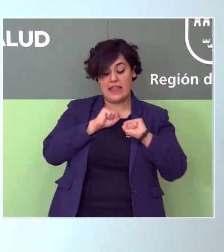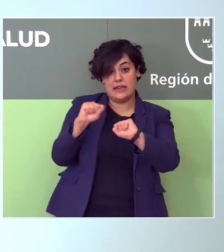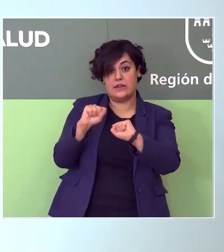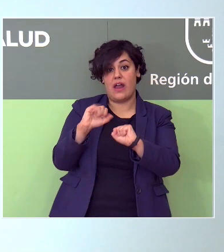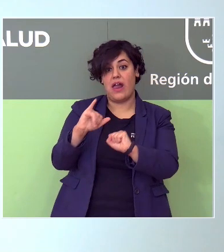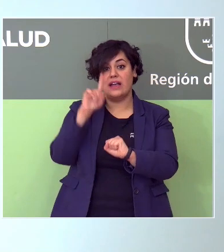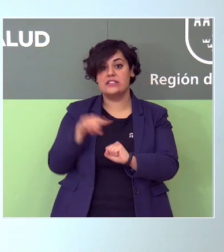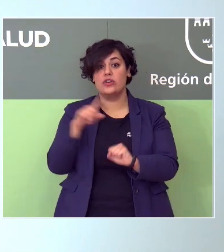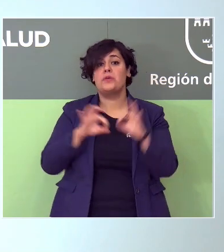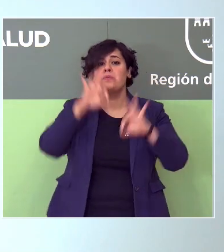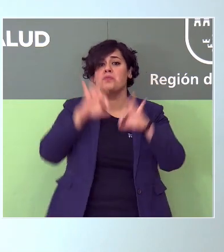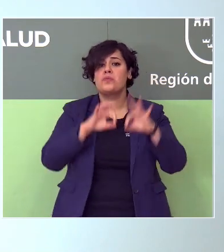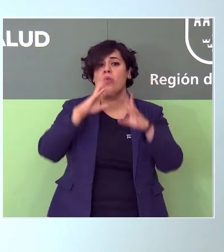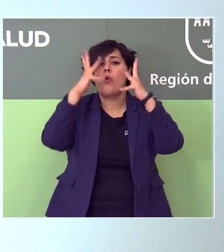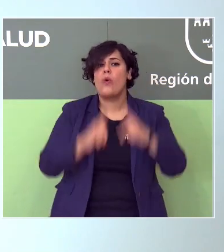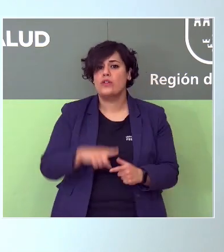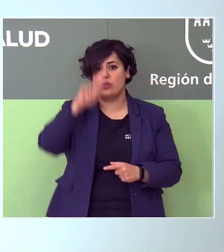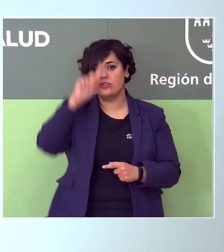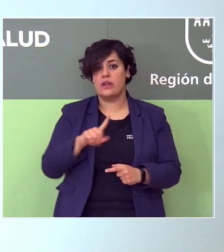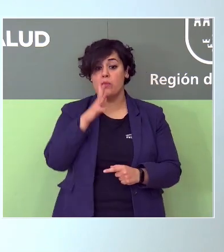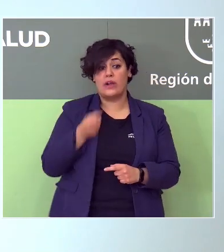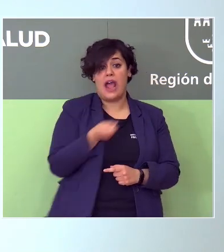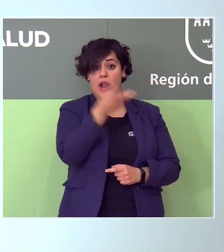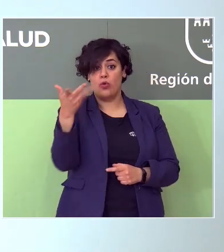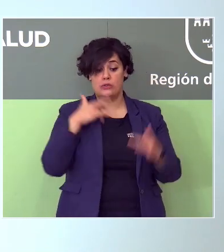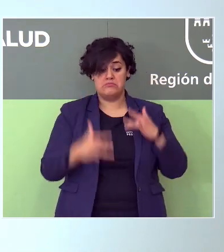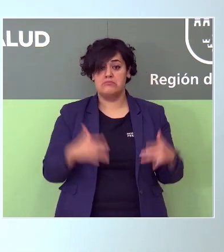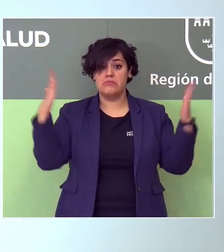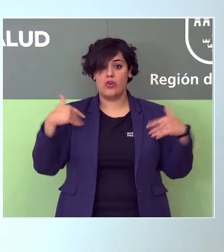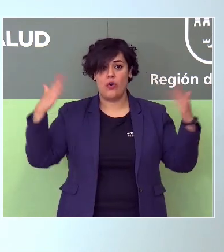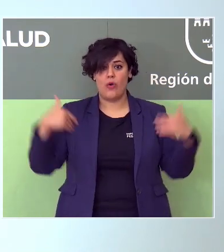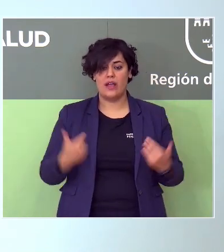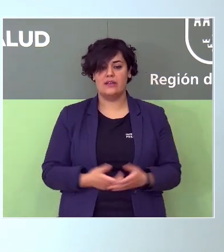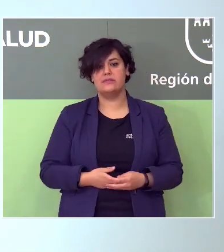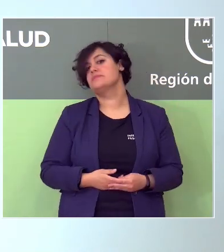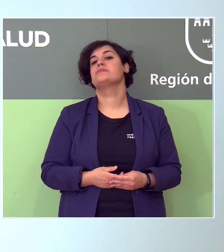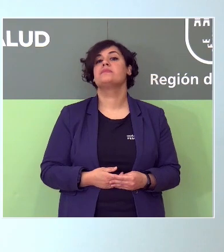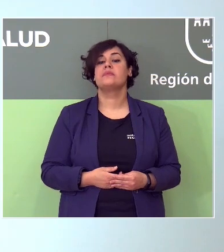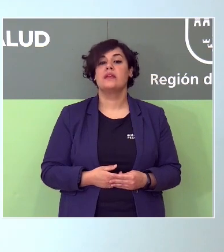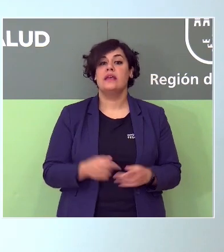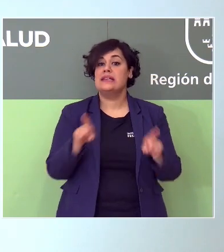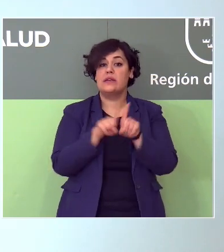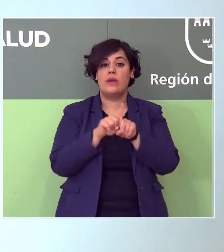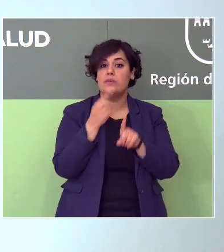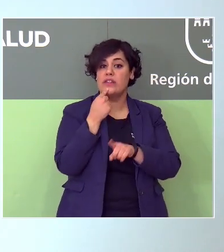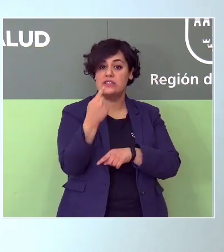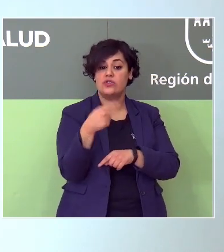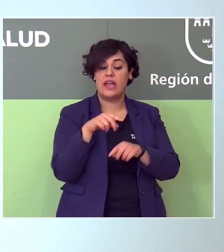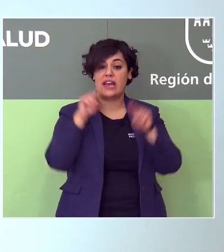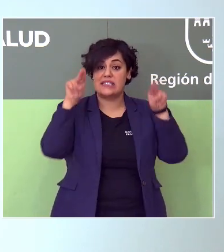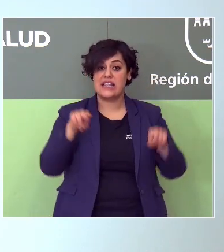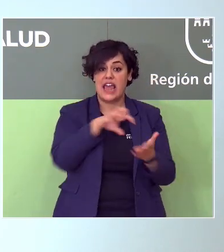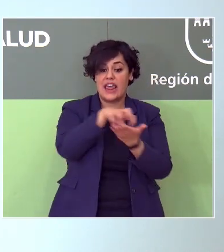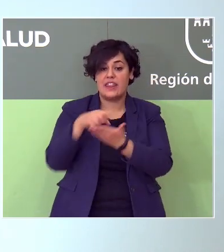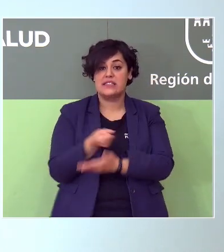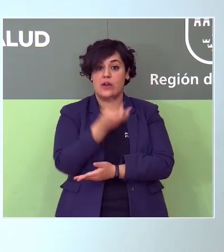es. Teniendo en cuenta también que hay poblaciones asintomáticas, en principio, ya hemos visto ante lo que comentábamos de algunas residencias en las que hay un porcentaje que dice